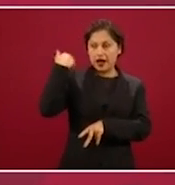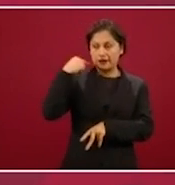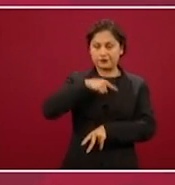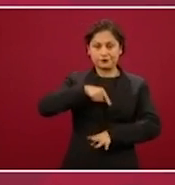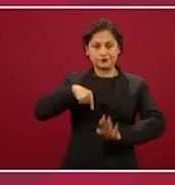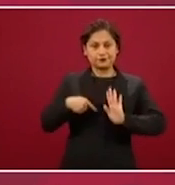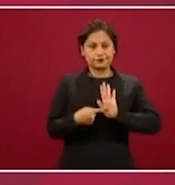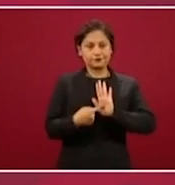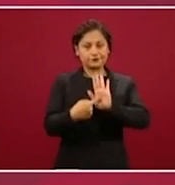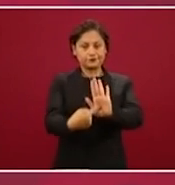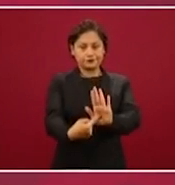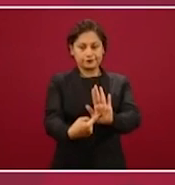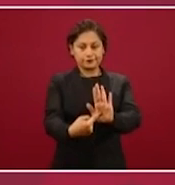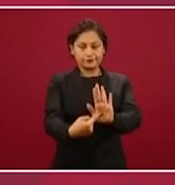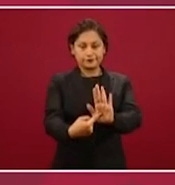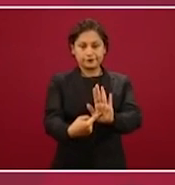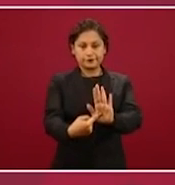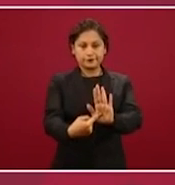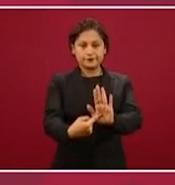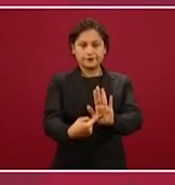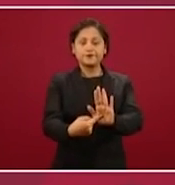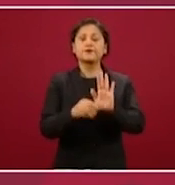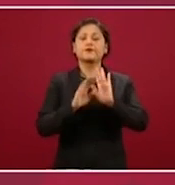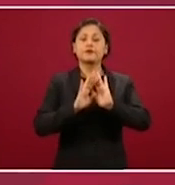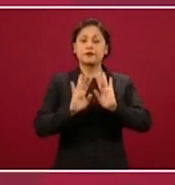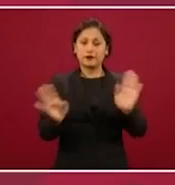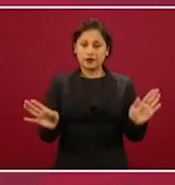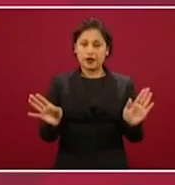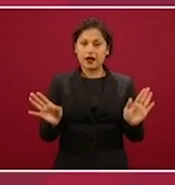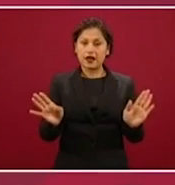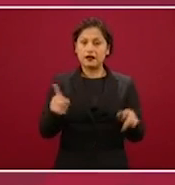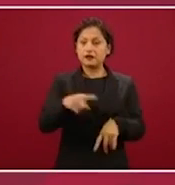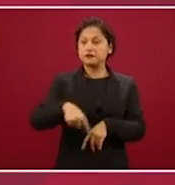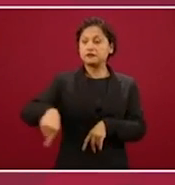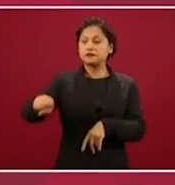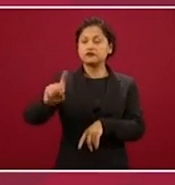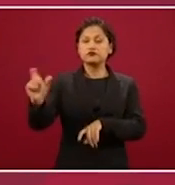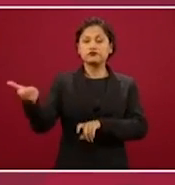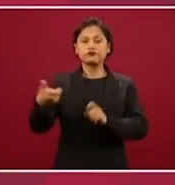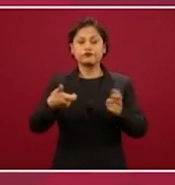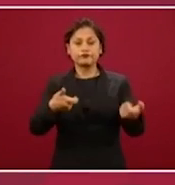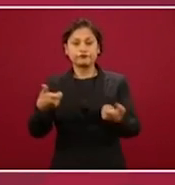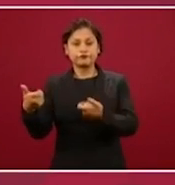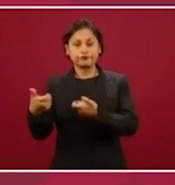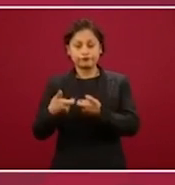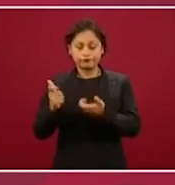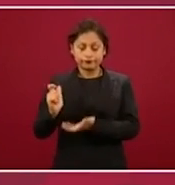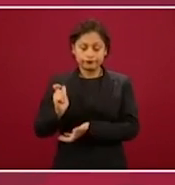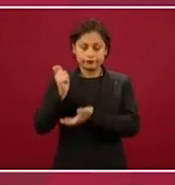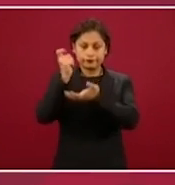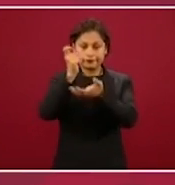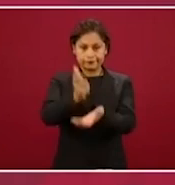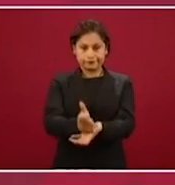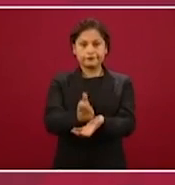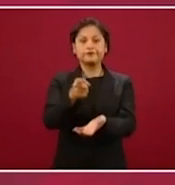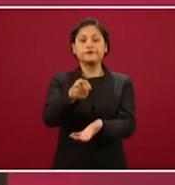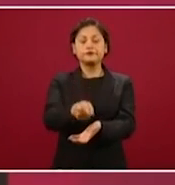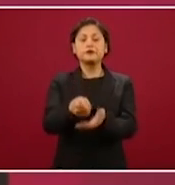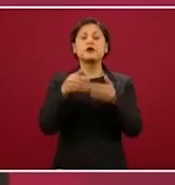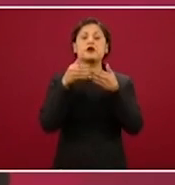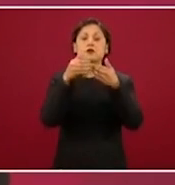ya están invirtiendo en puertos, en